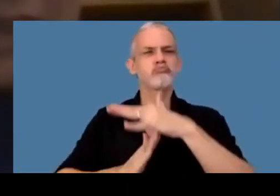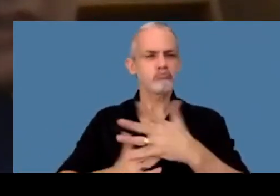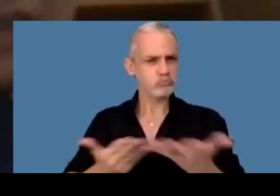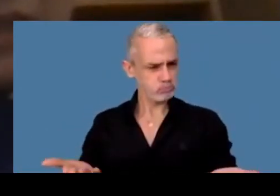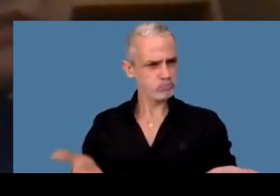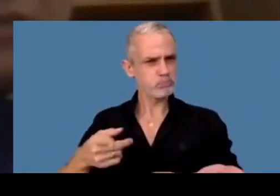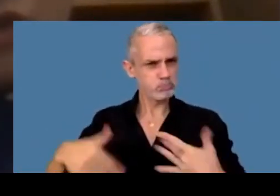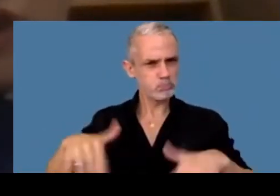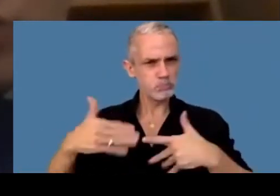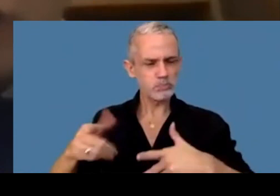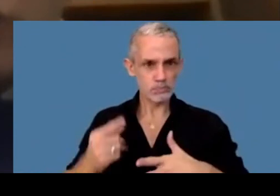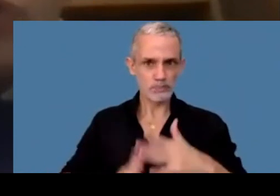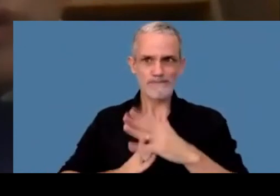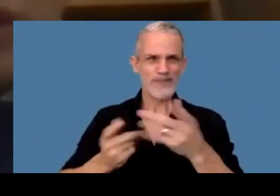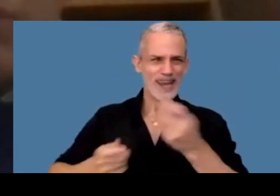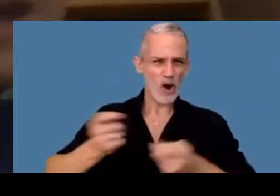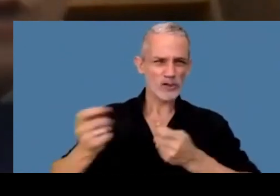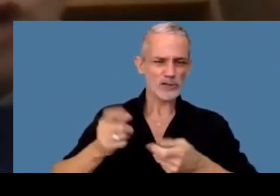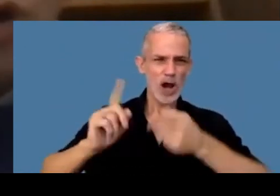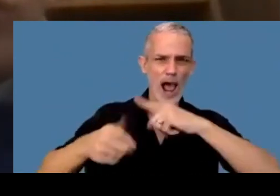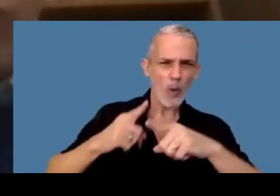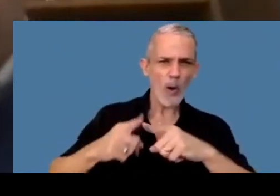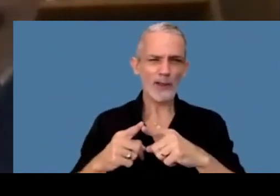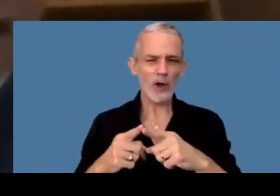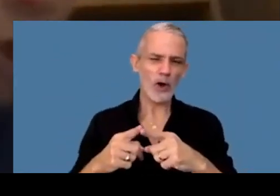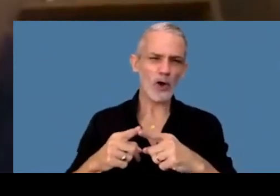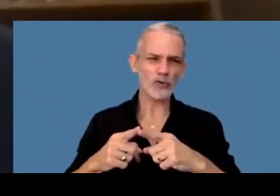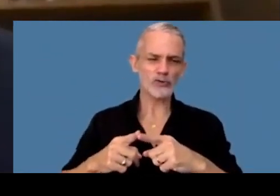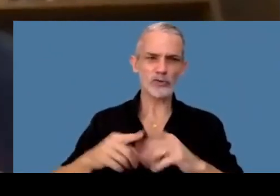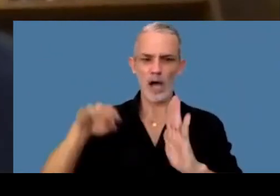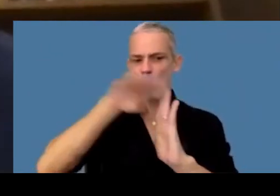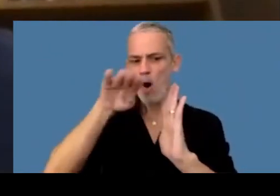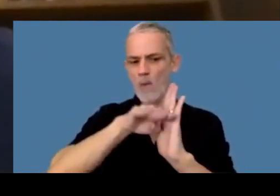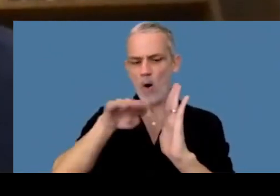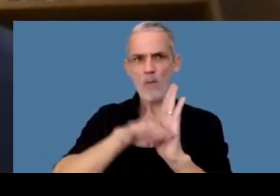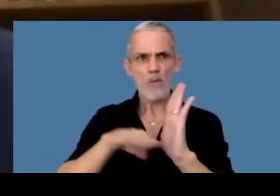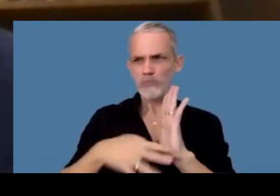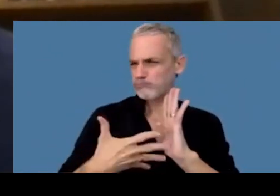mucho más centralizada en términos de acuerdos marcos o macro,